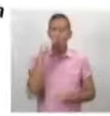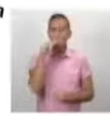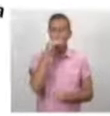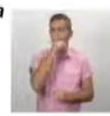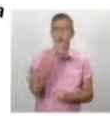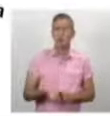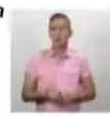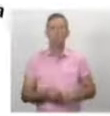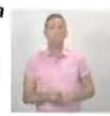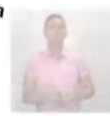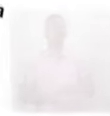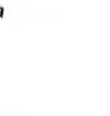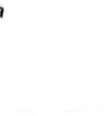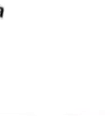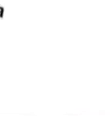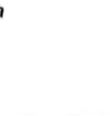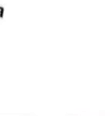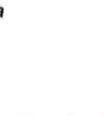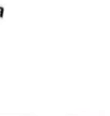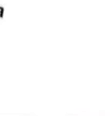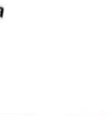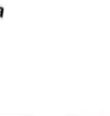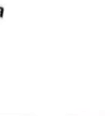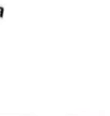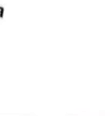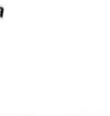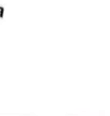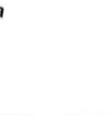una célula preexistente.